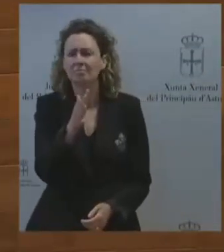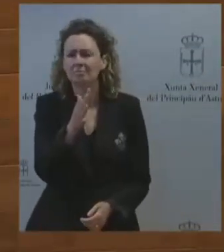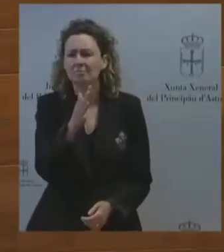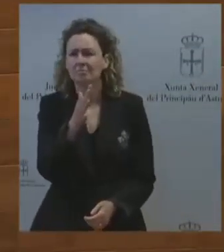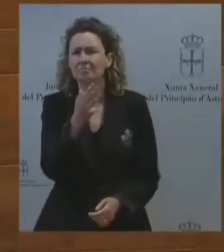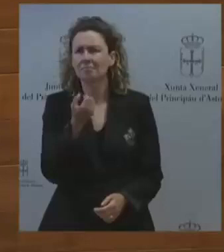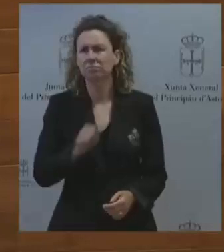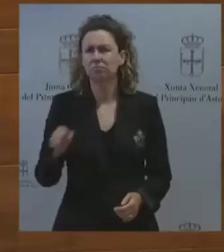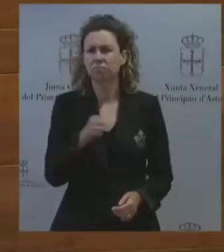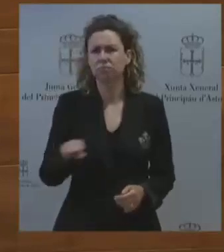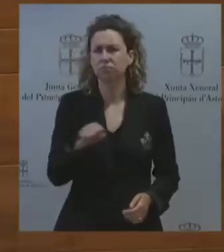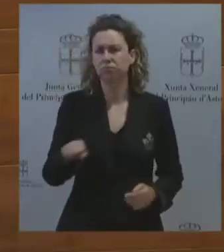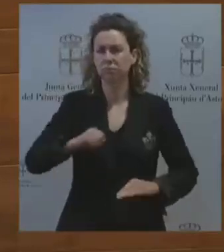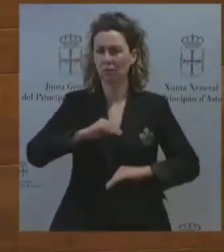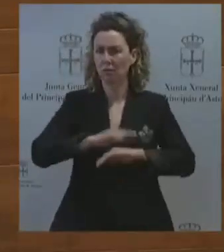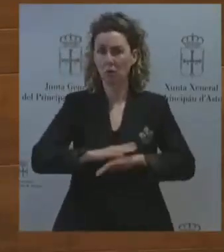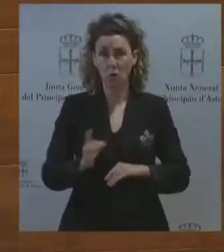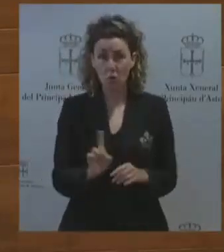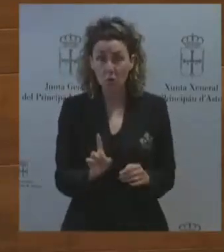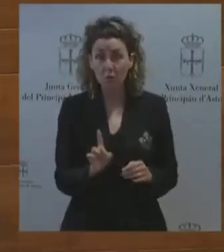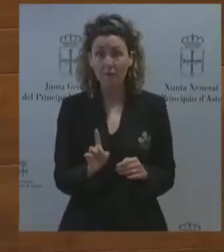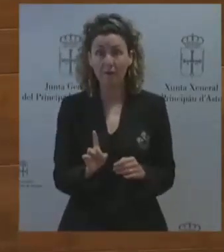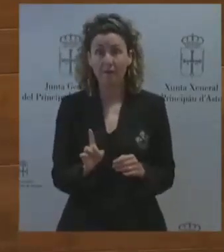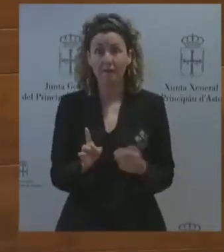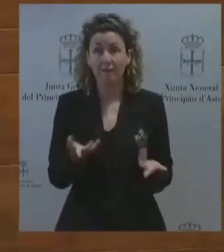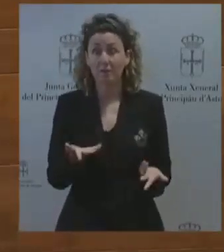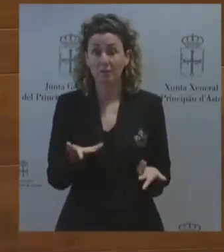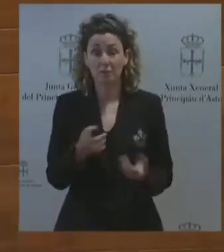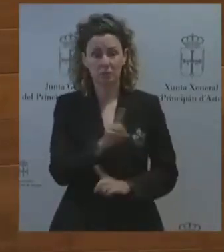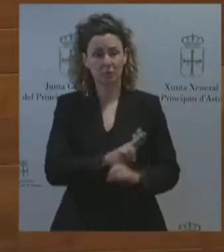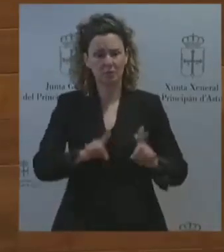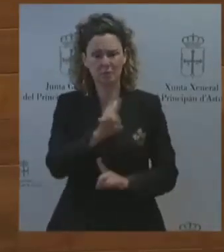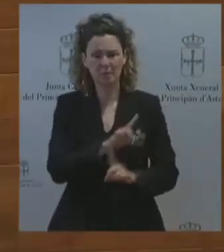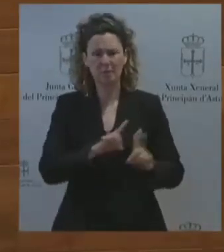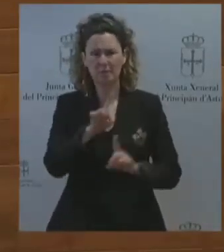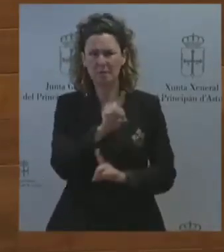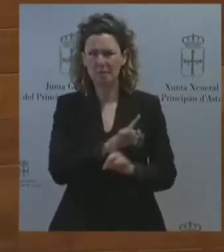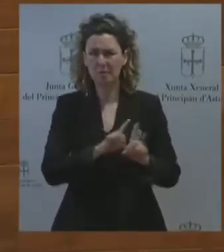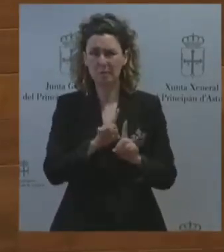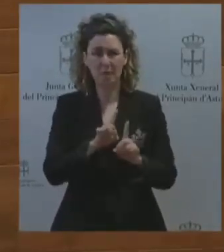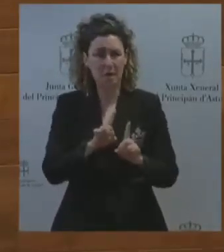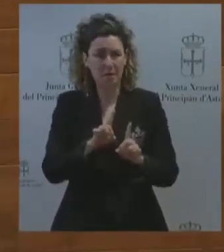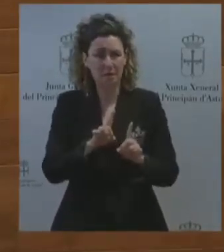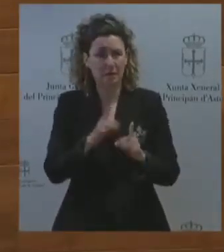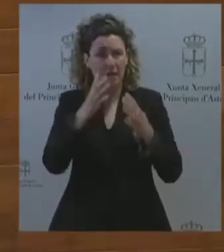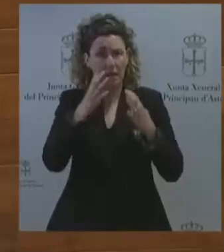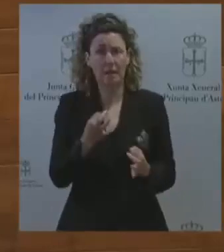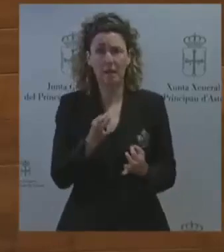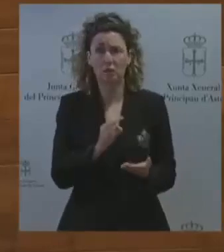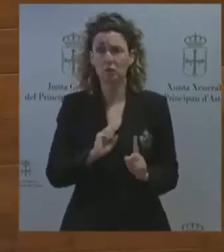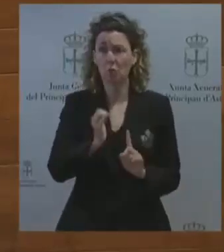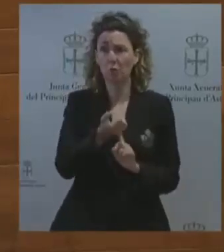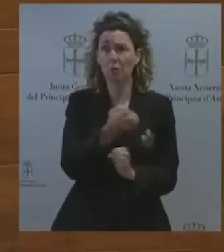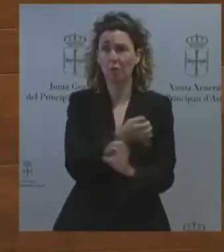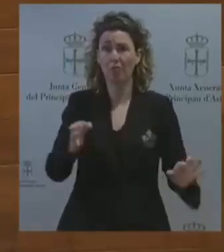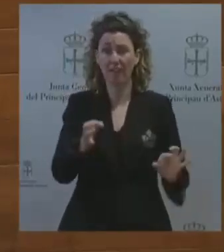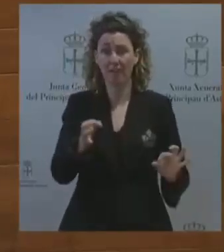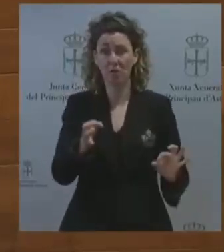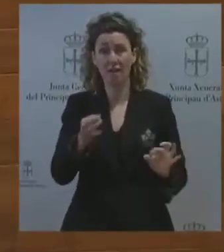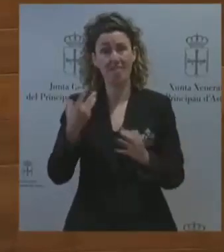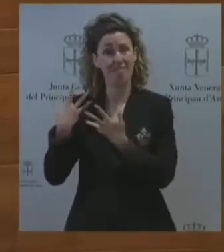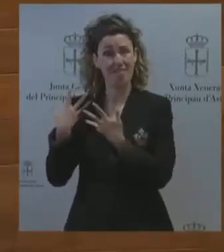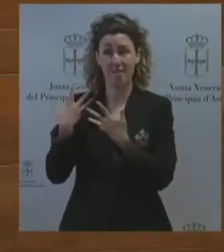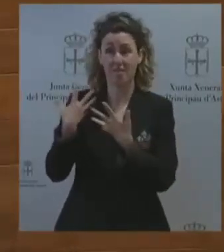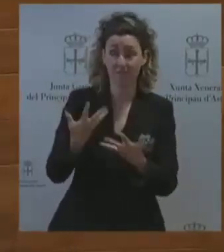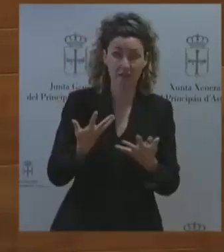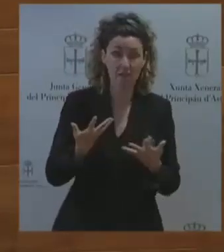solución a todos los problemas que antes le acabo de mencionar. Ustedes, por todo ello, por su nefasta gestión, sí que son la verdadera